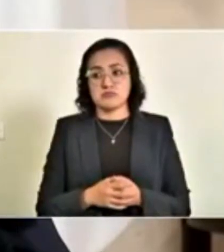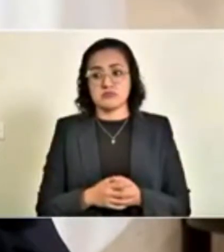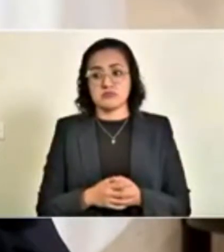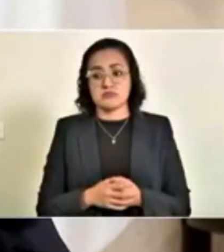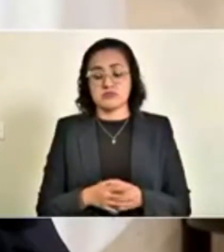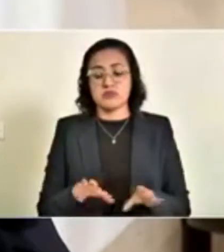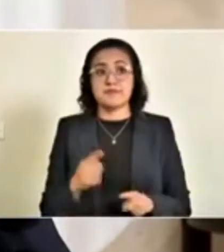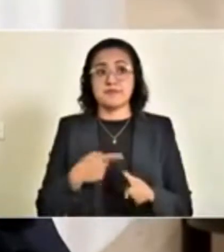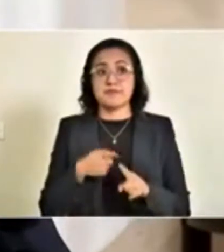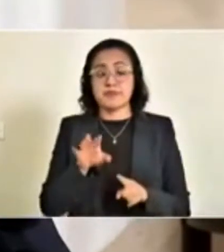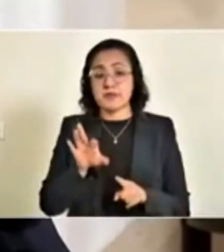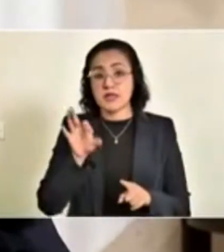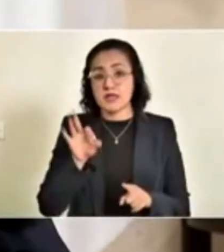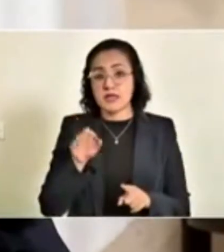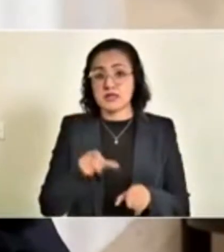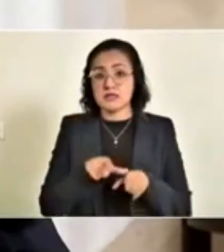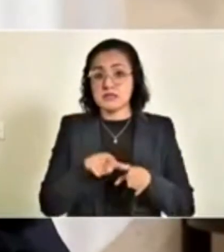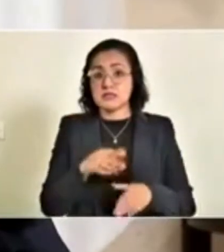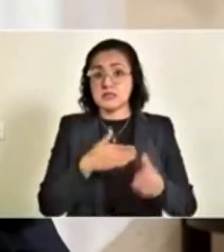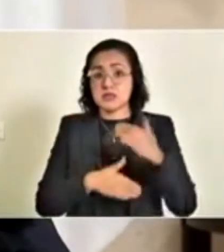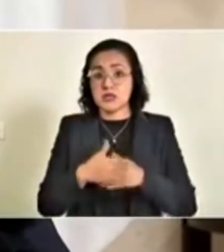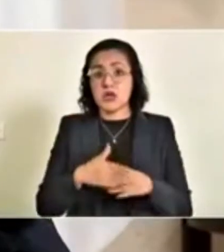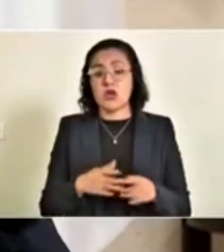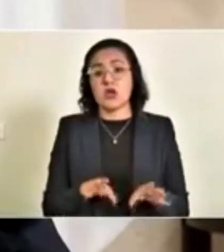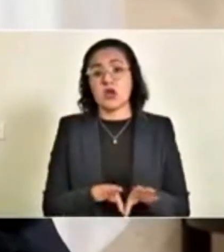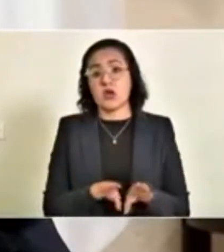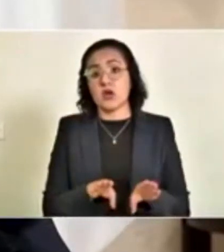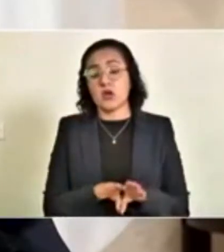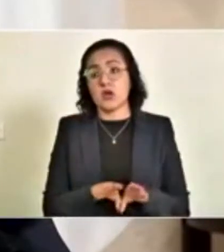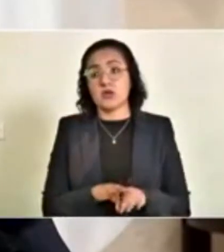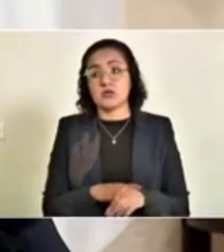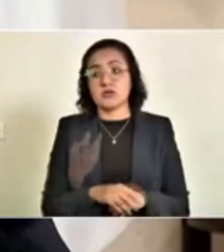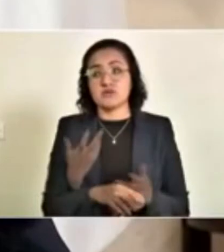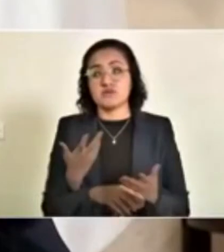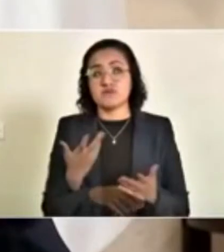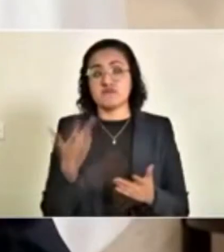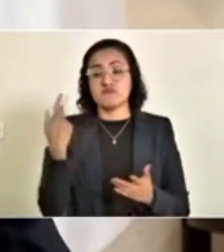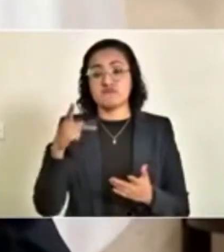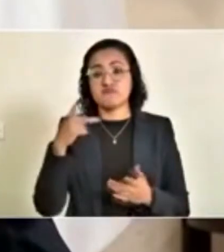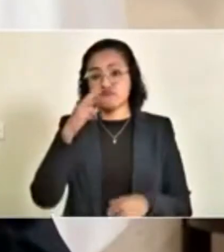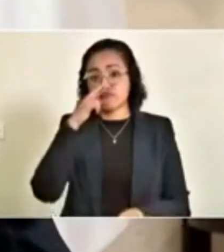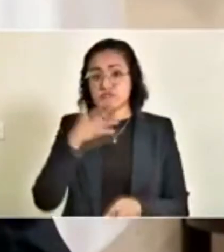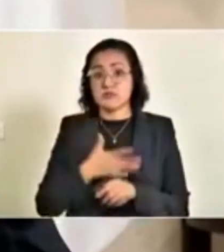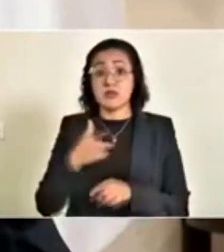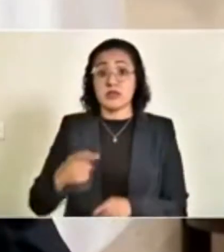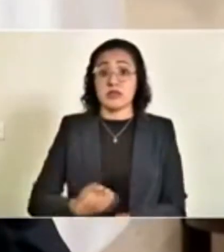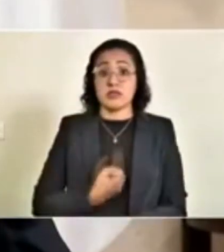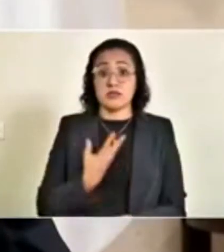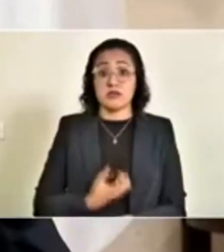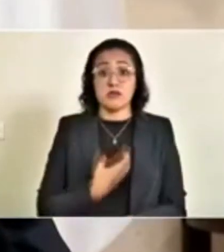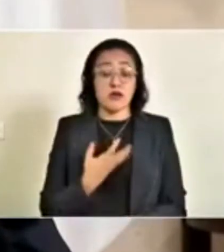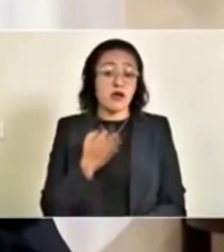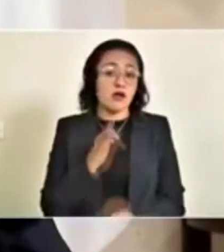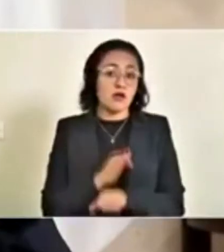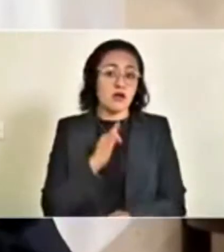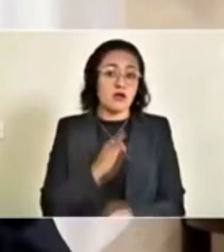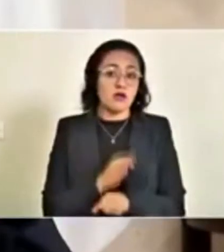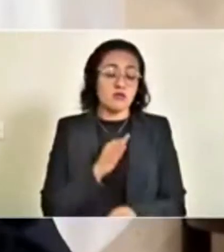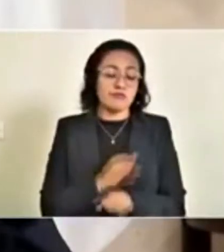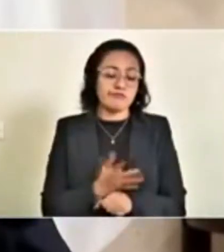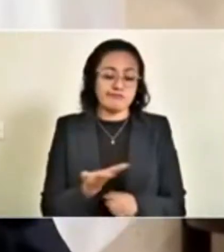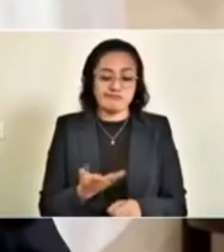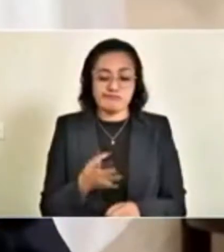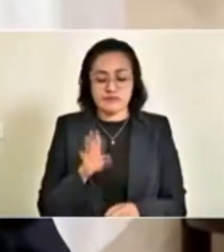al ayuntamiento seguir fungiendo con esas atribuciones. Tehuacán, desafortunadamente, pues